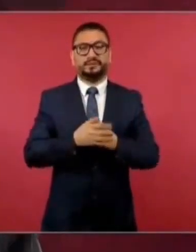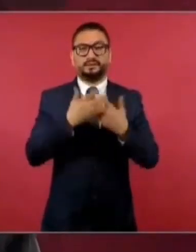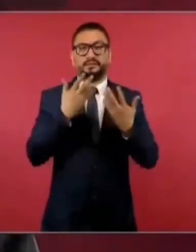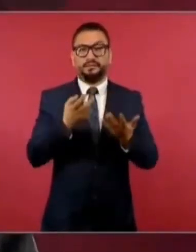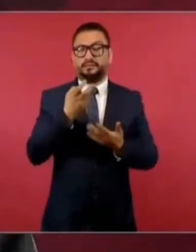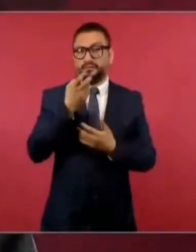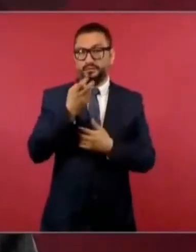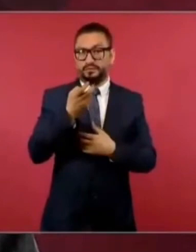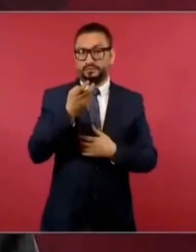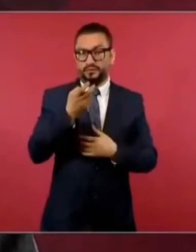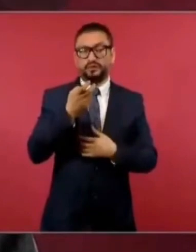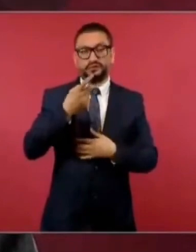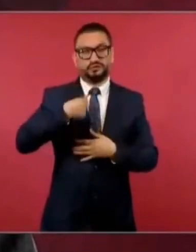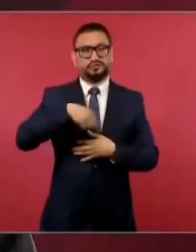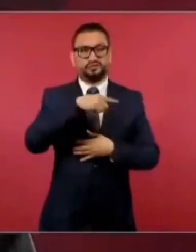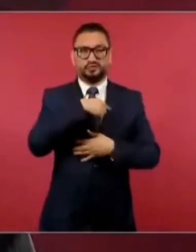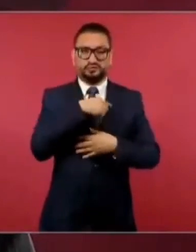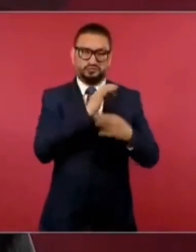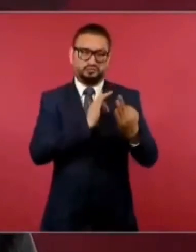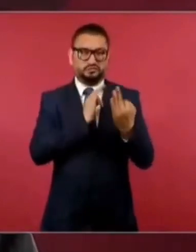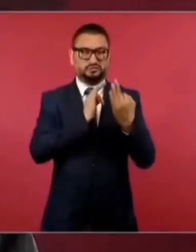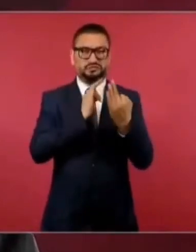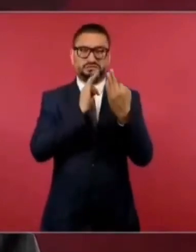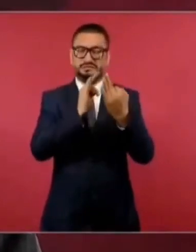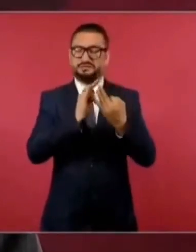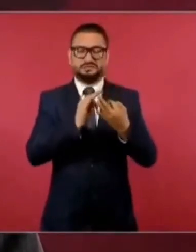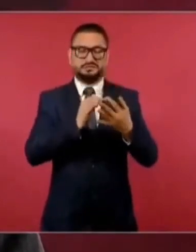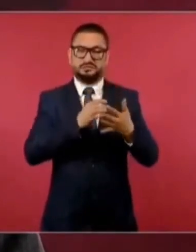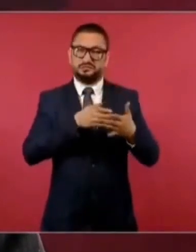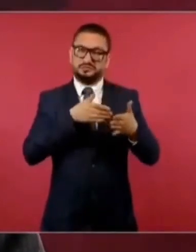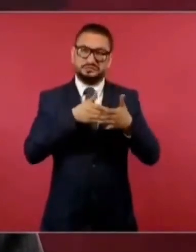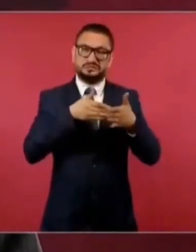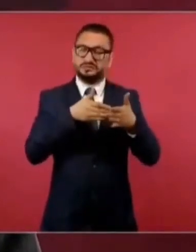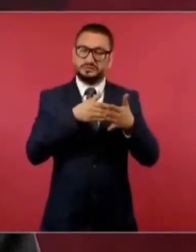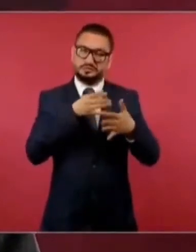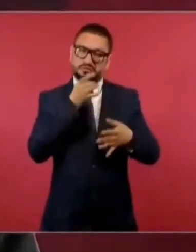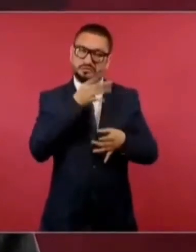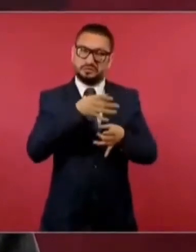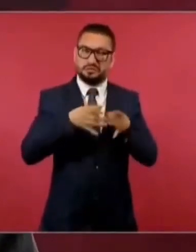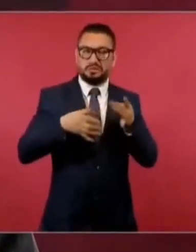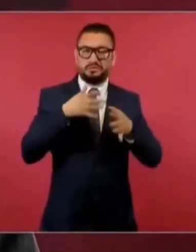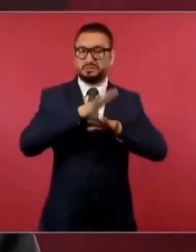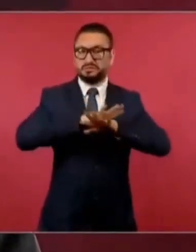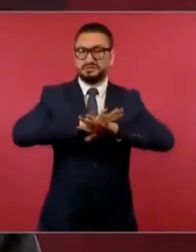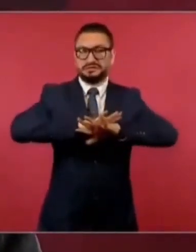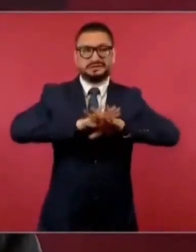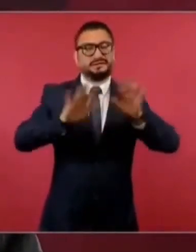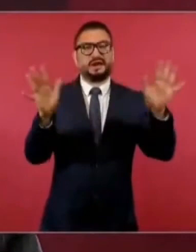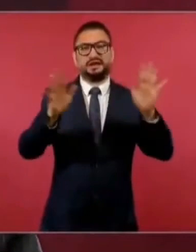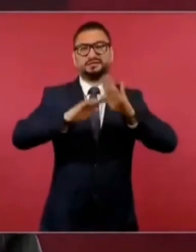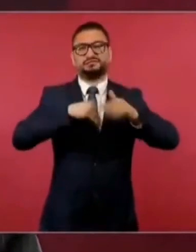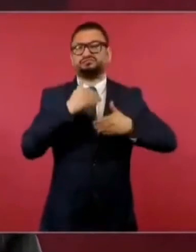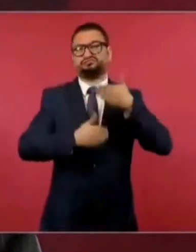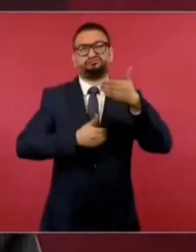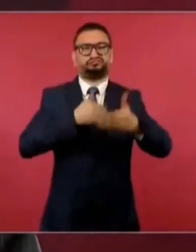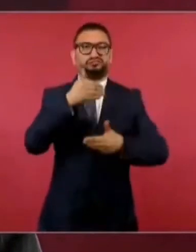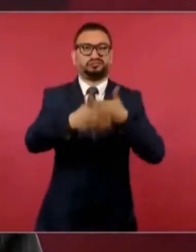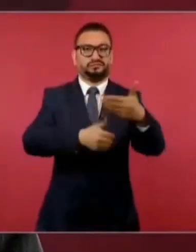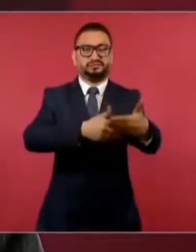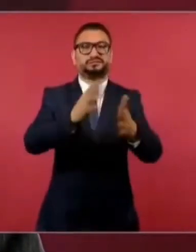Entonces, hemos enfrentado muchos obstáculos, pero ya estamos avanzando